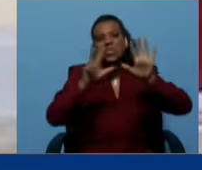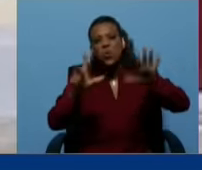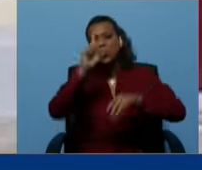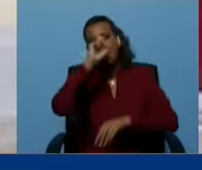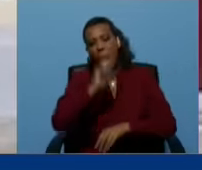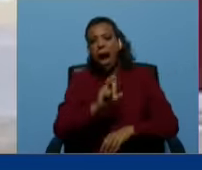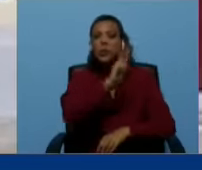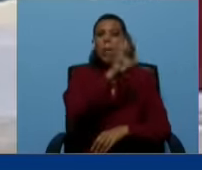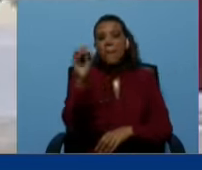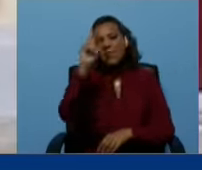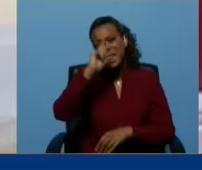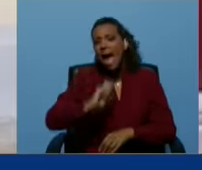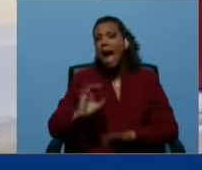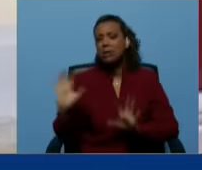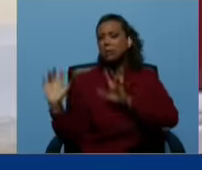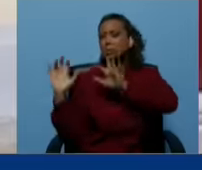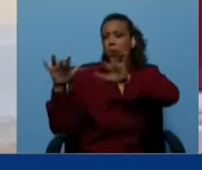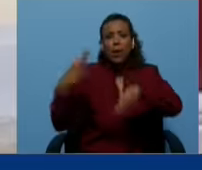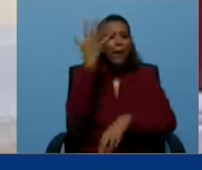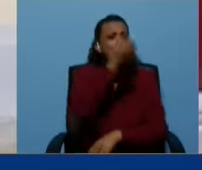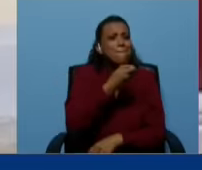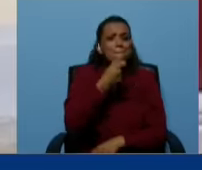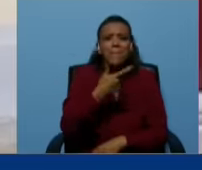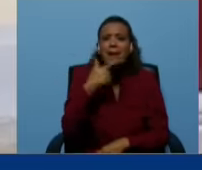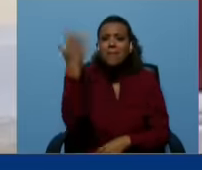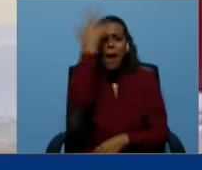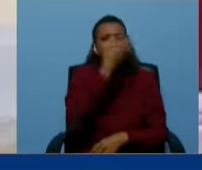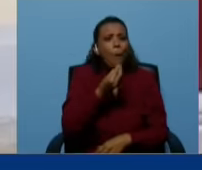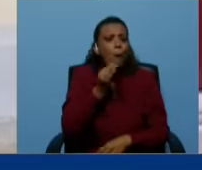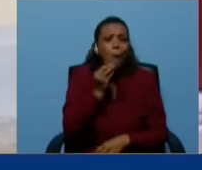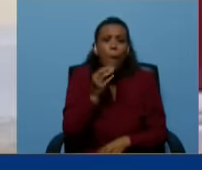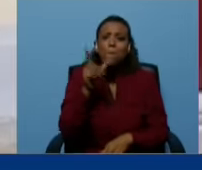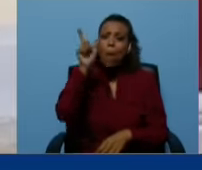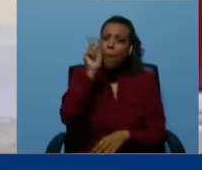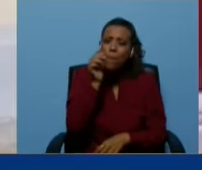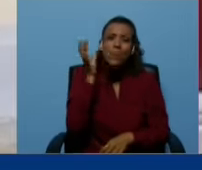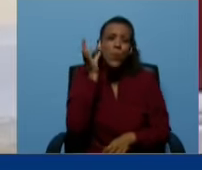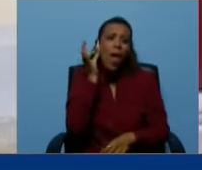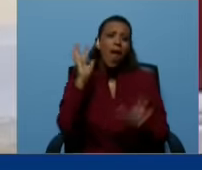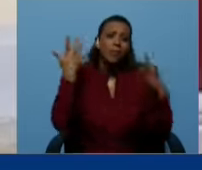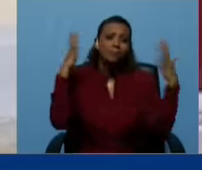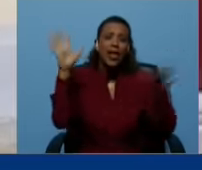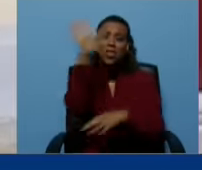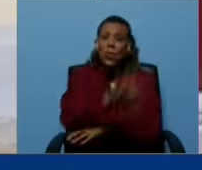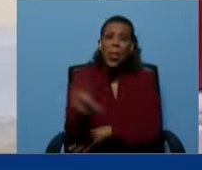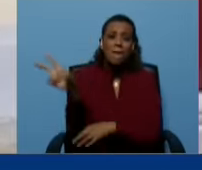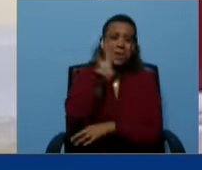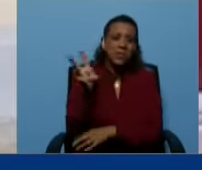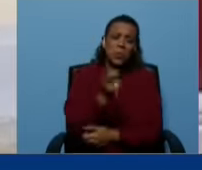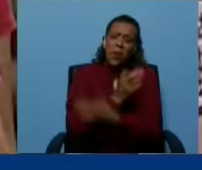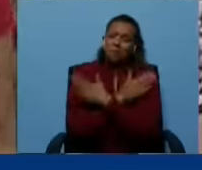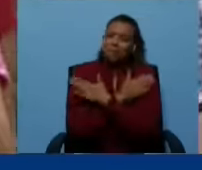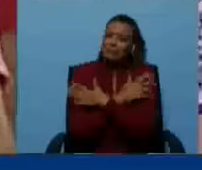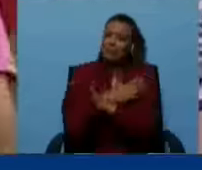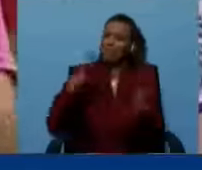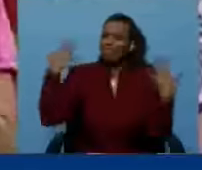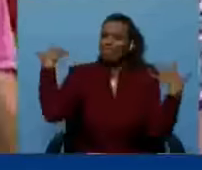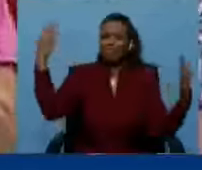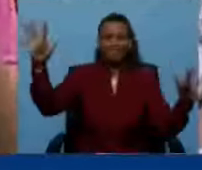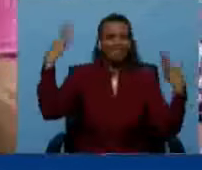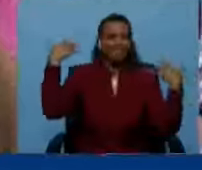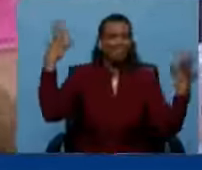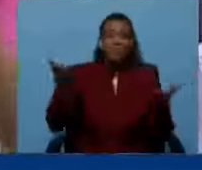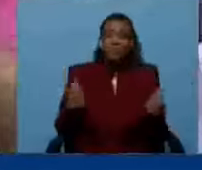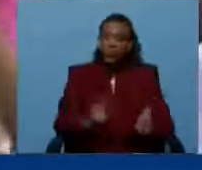estuvieron. Qué bella juventud tiene Venezuela. Un aplauso para esa juventud hermosa, llena